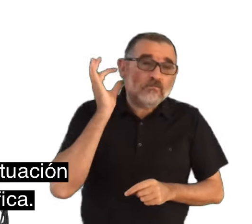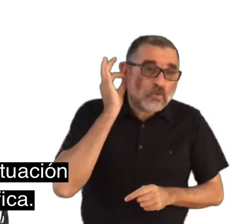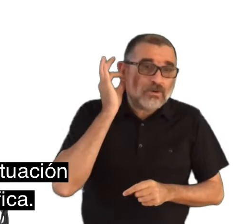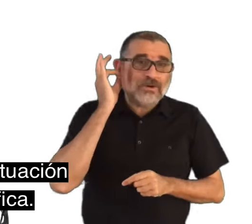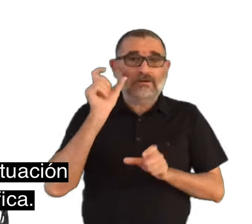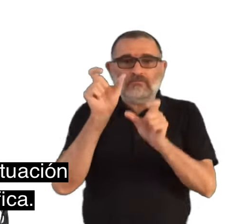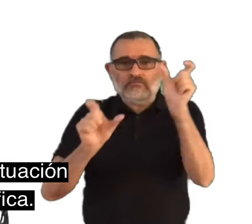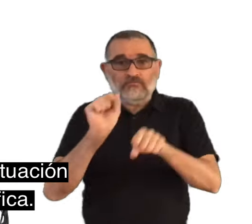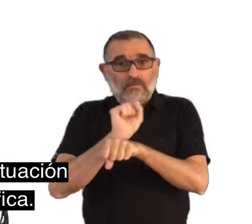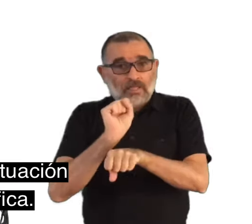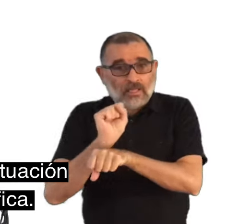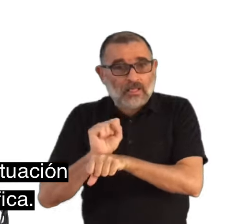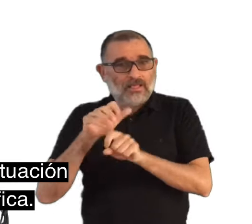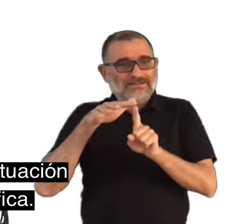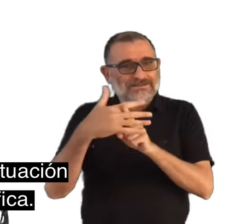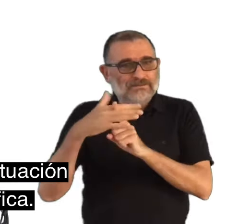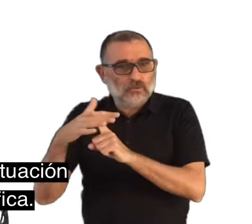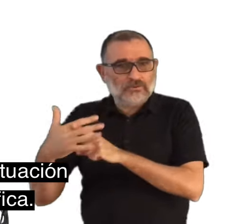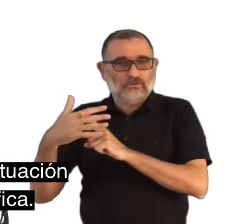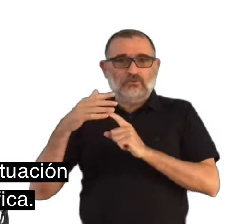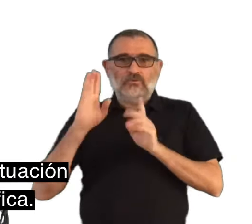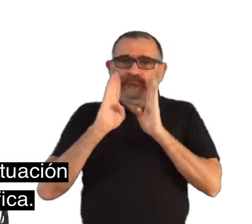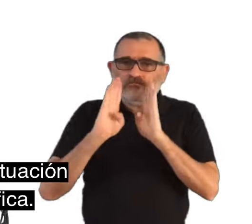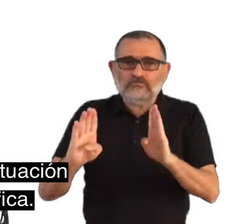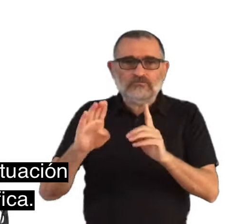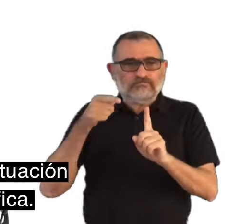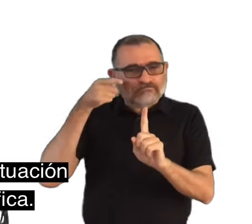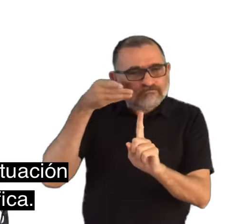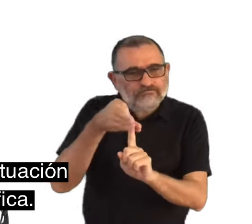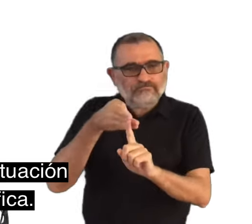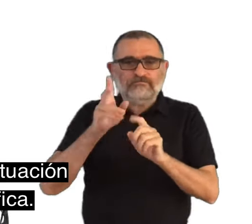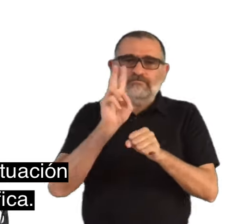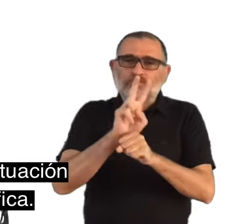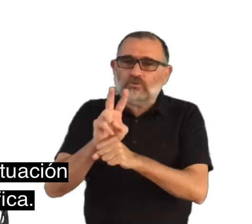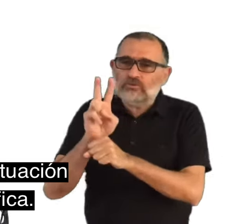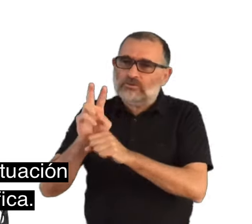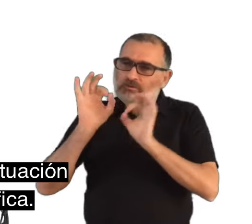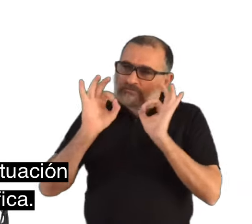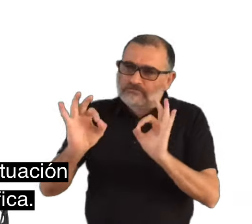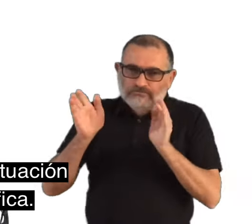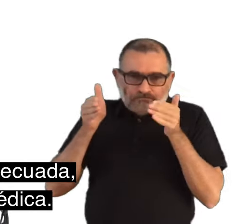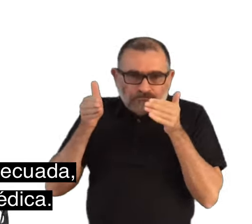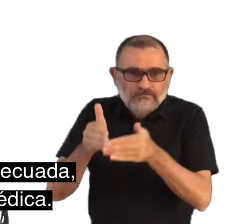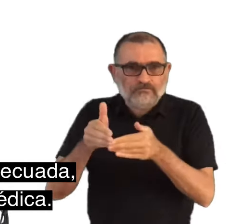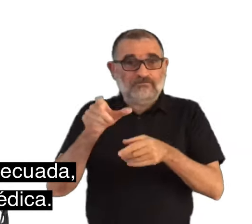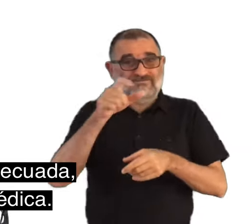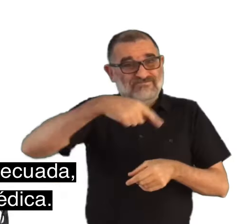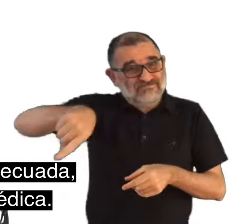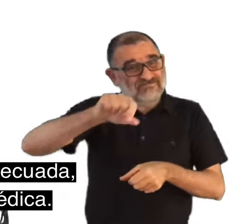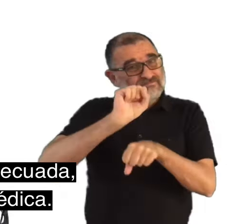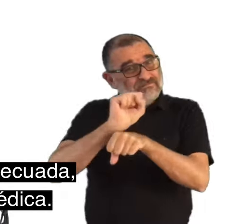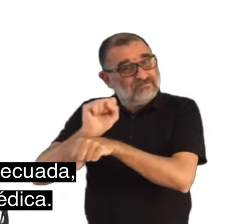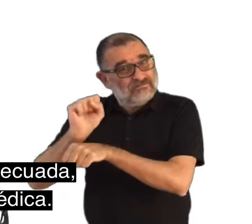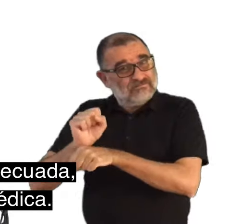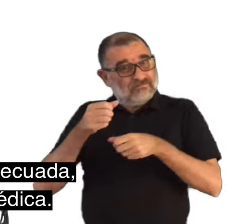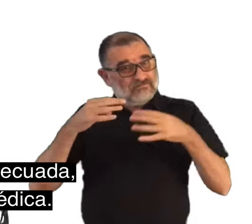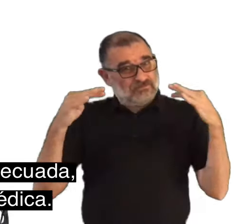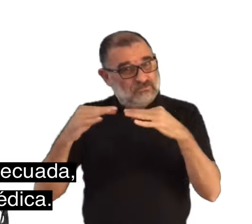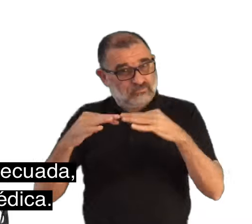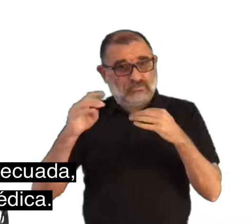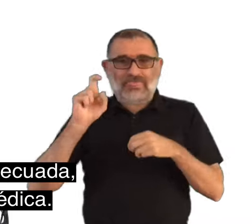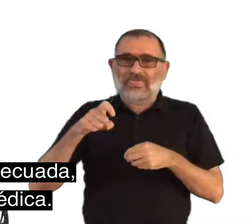Las mujeres y otros prisioneros de guerra en una situación particular de riesgo gozan de protección específica. Los prisioneros de guerra deben recibir